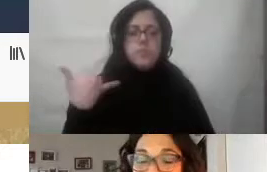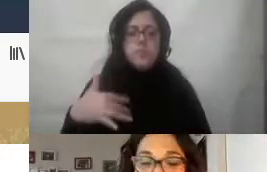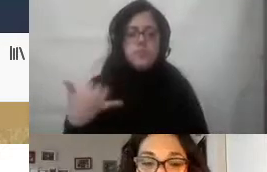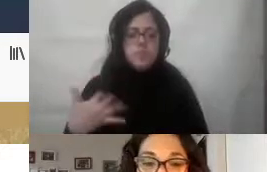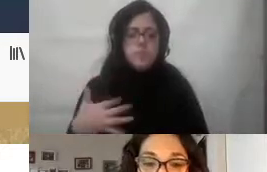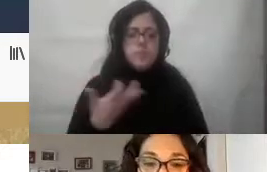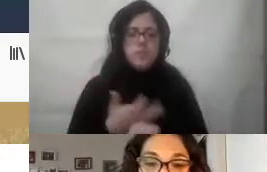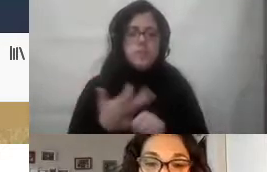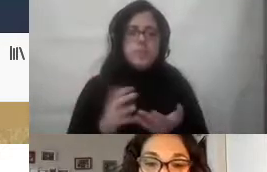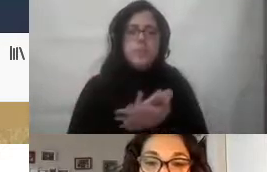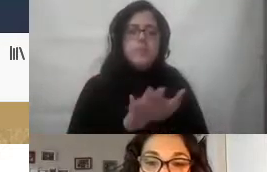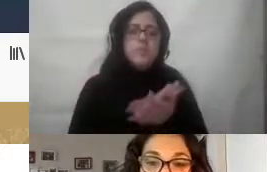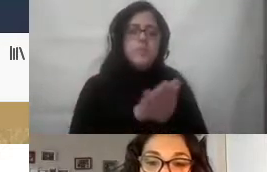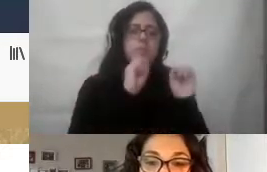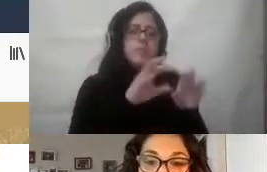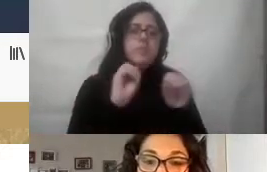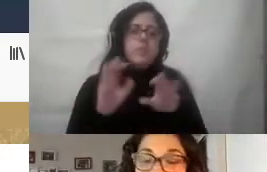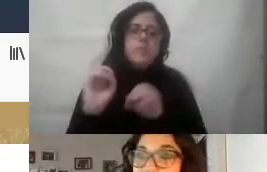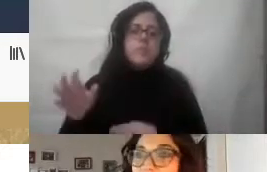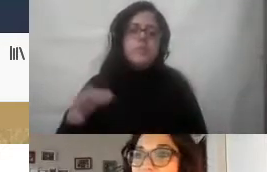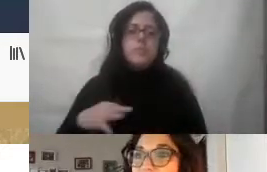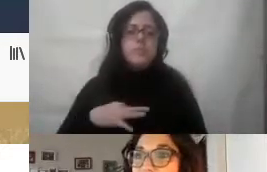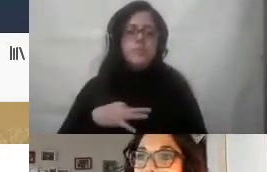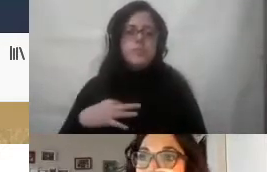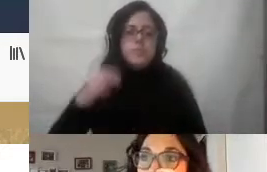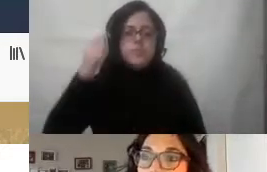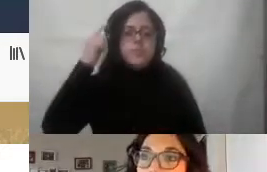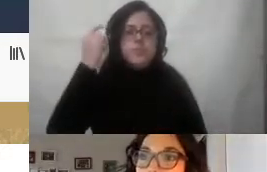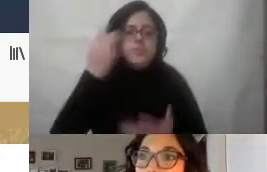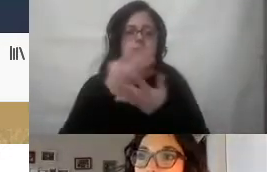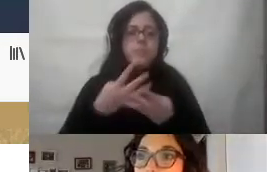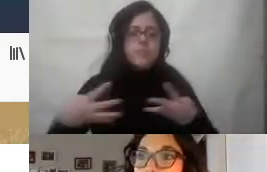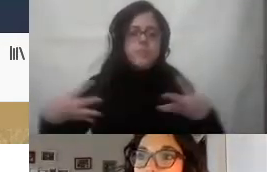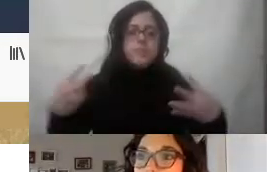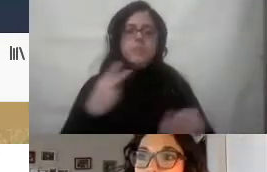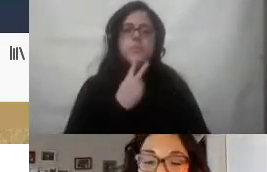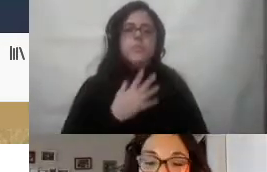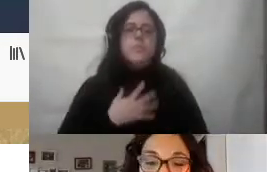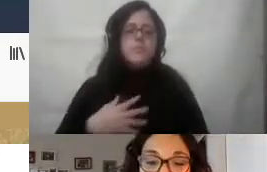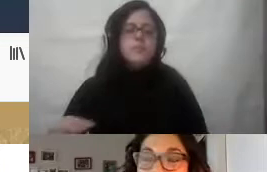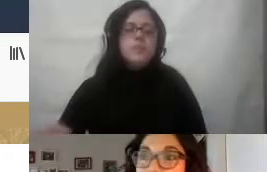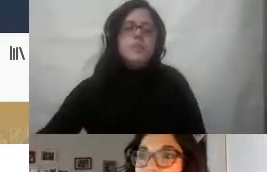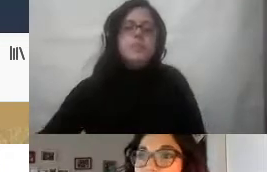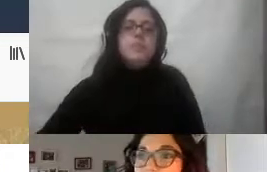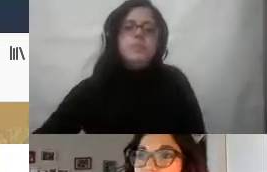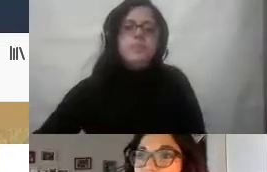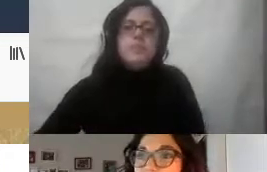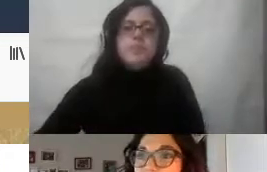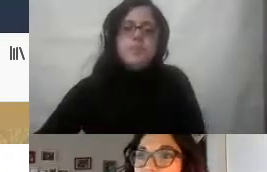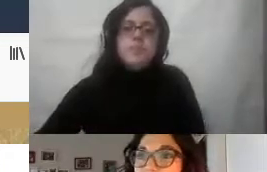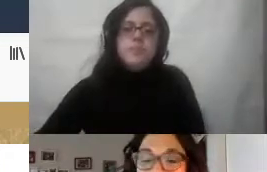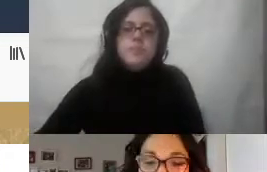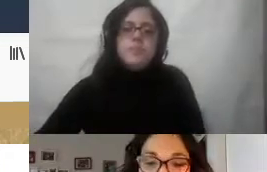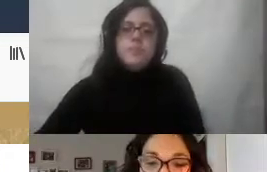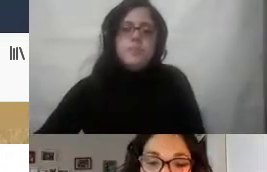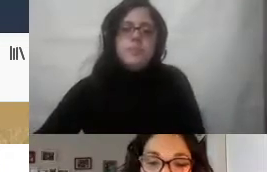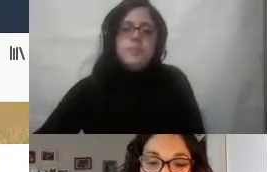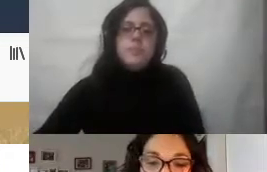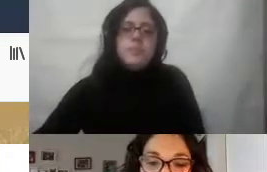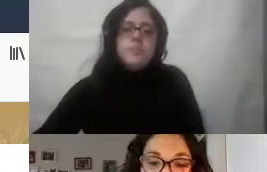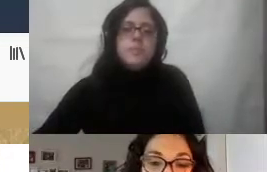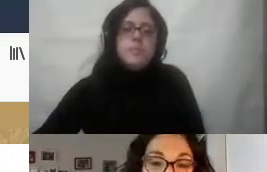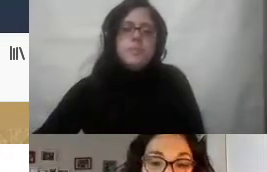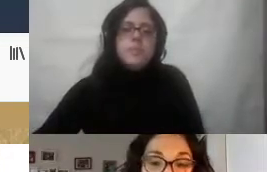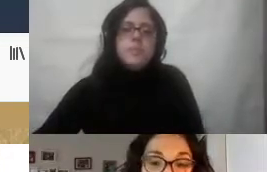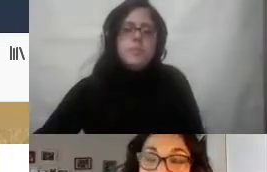La Educación del Ciudadano, Pensar un Currículum para la Vida. Y ahí lo que hacen es un trabajo muy, muy bueno,